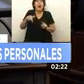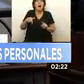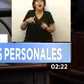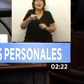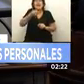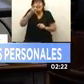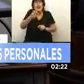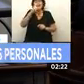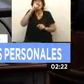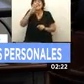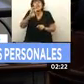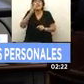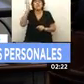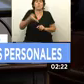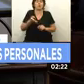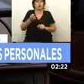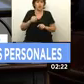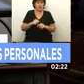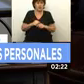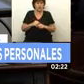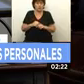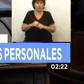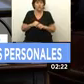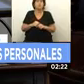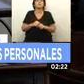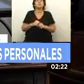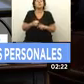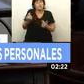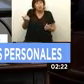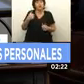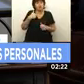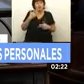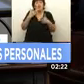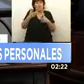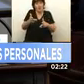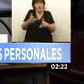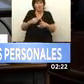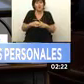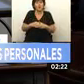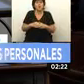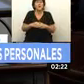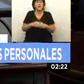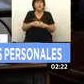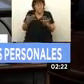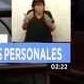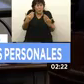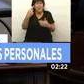casi del 70 por entonces digo es